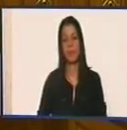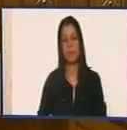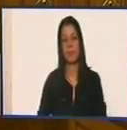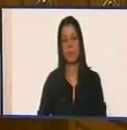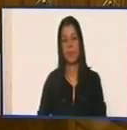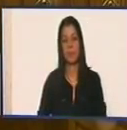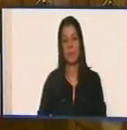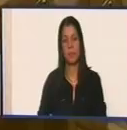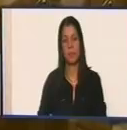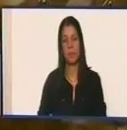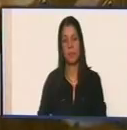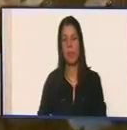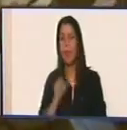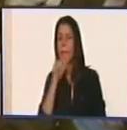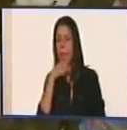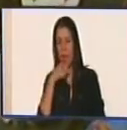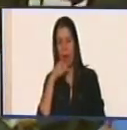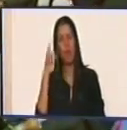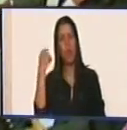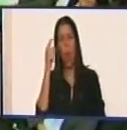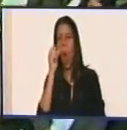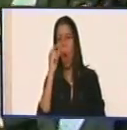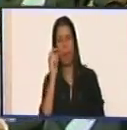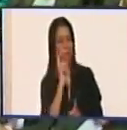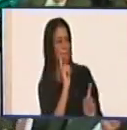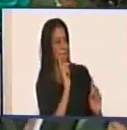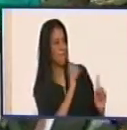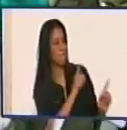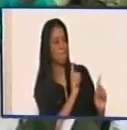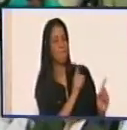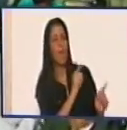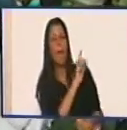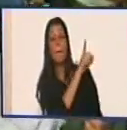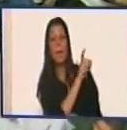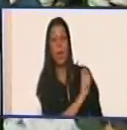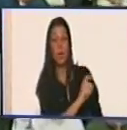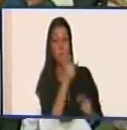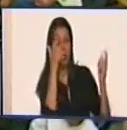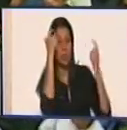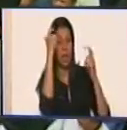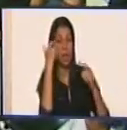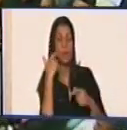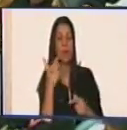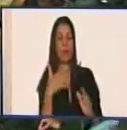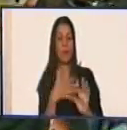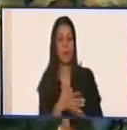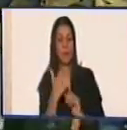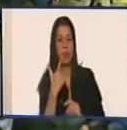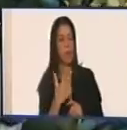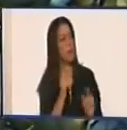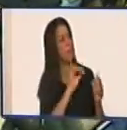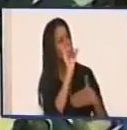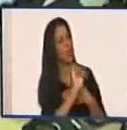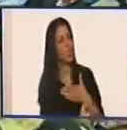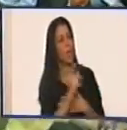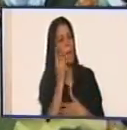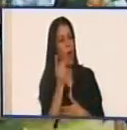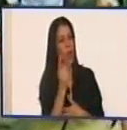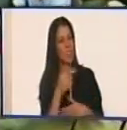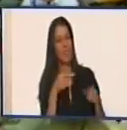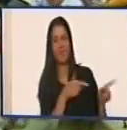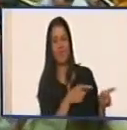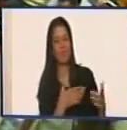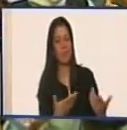Y yo vi la entrevista, me recuerdo, y José Vicente Rangel le pregunta a Chávez que cuál es su proyecto político de